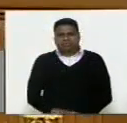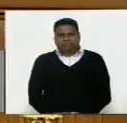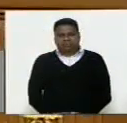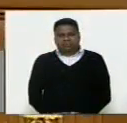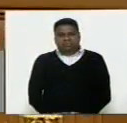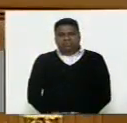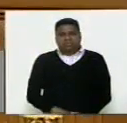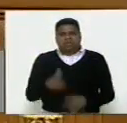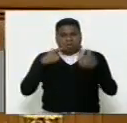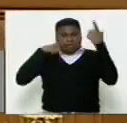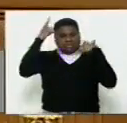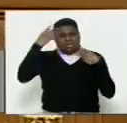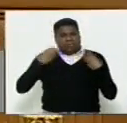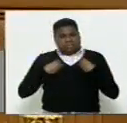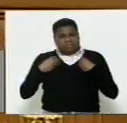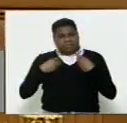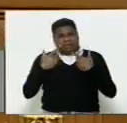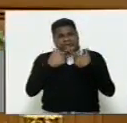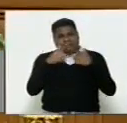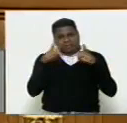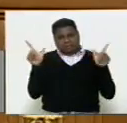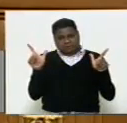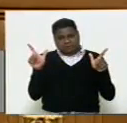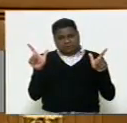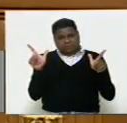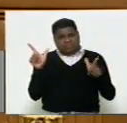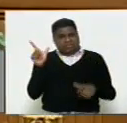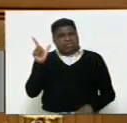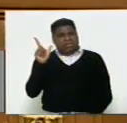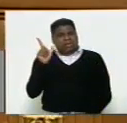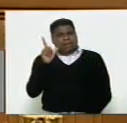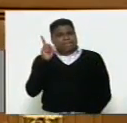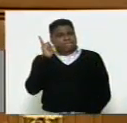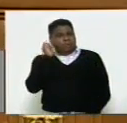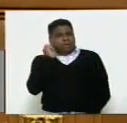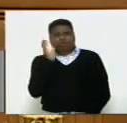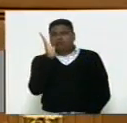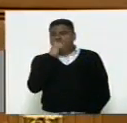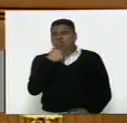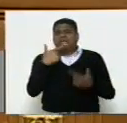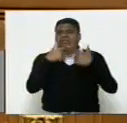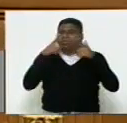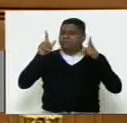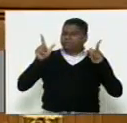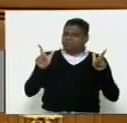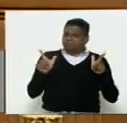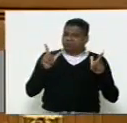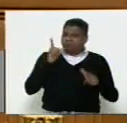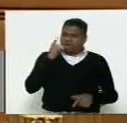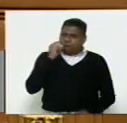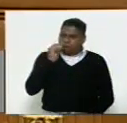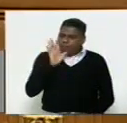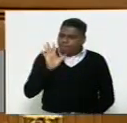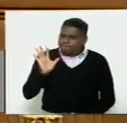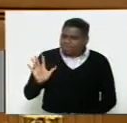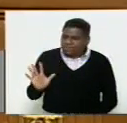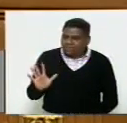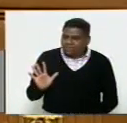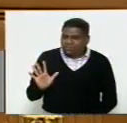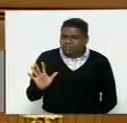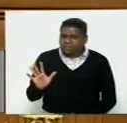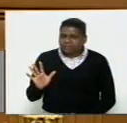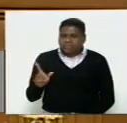que sin la liberación de la mujer no hay liberación del hombre, no